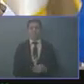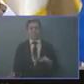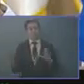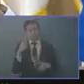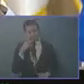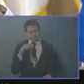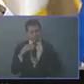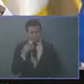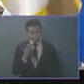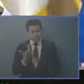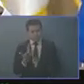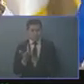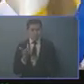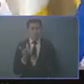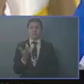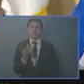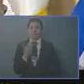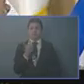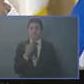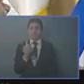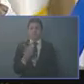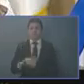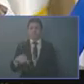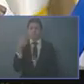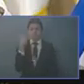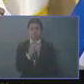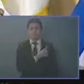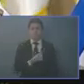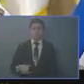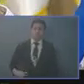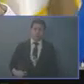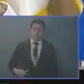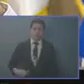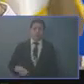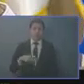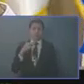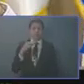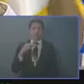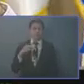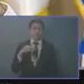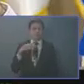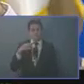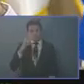Pero hoy ocurre que al presidente de la República, Nayib Bukele,